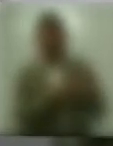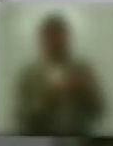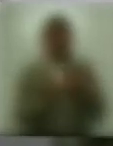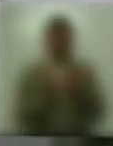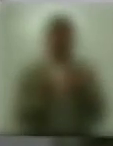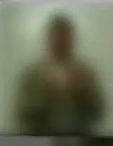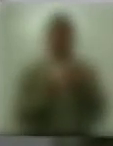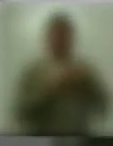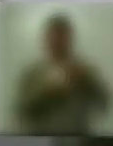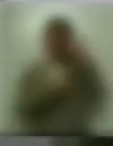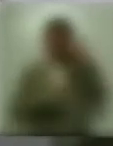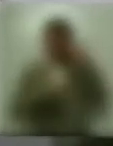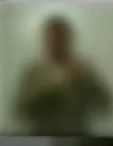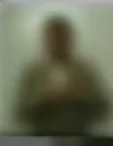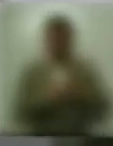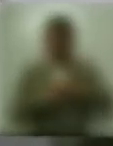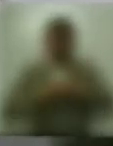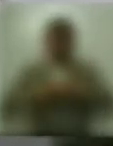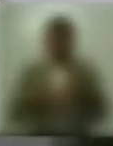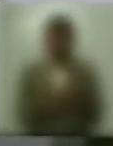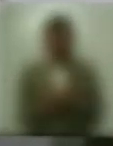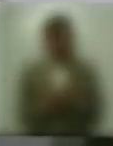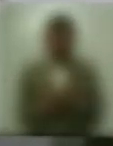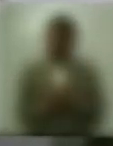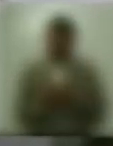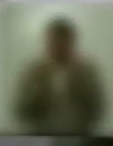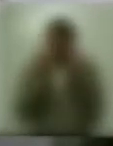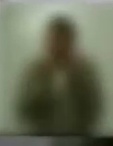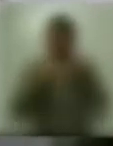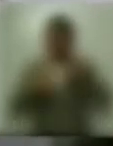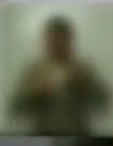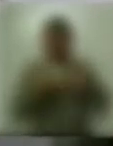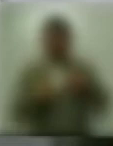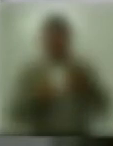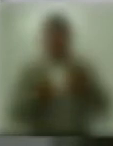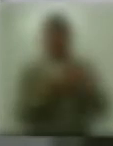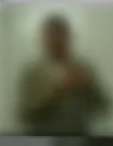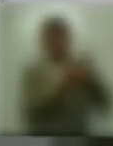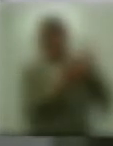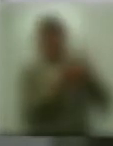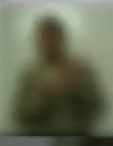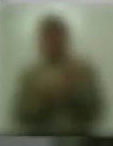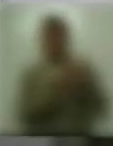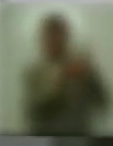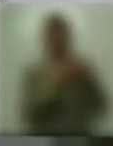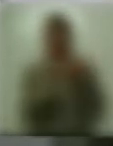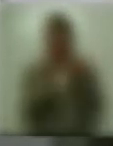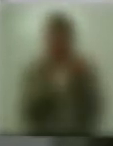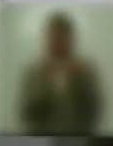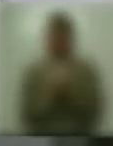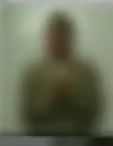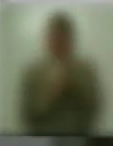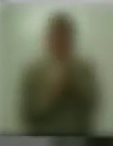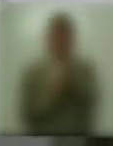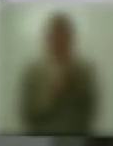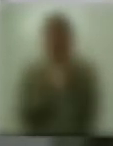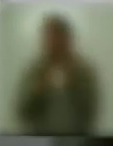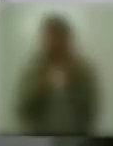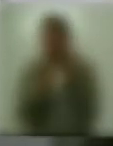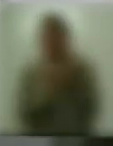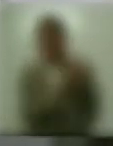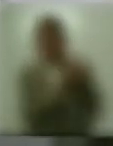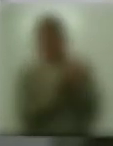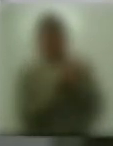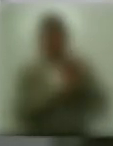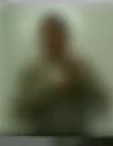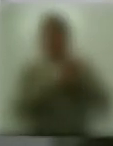que nos corresponde hacer. Queremos trabajar en coordinación con ustedes. Queremos que nos ayuden desde el